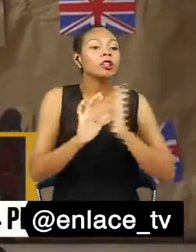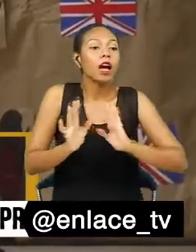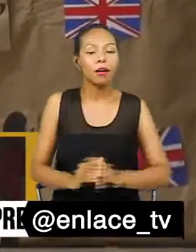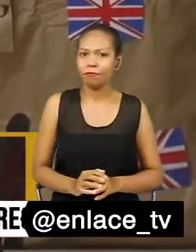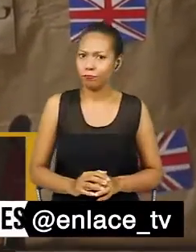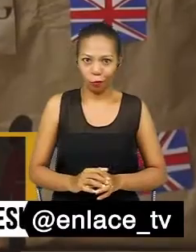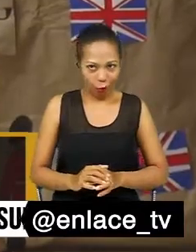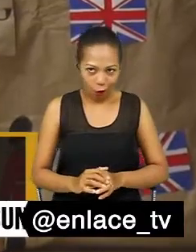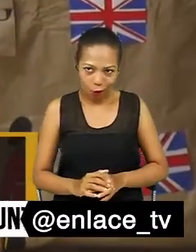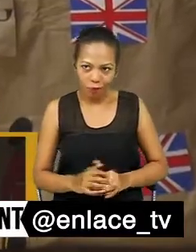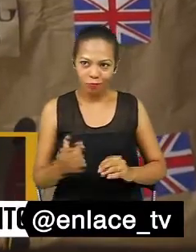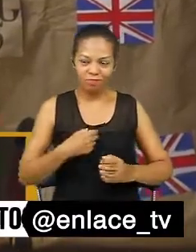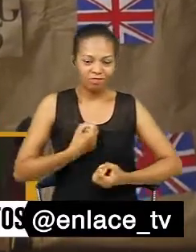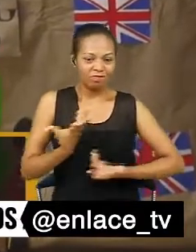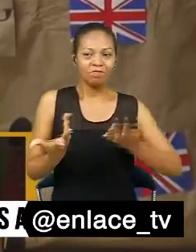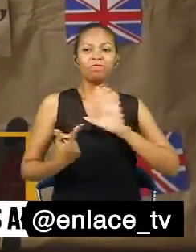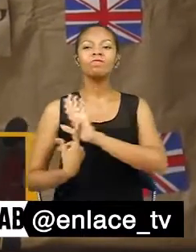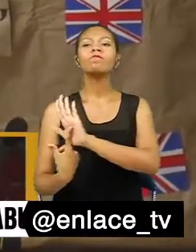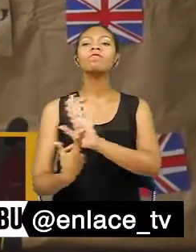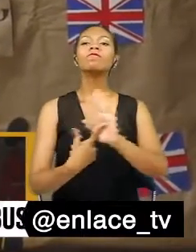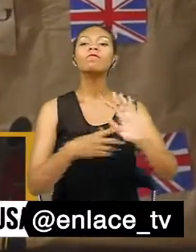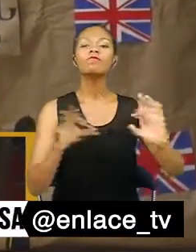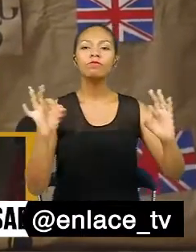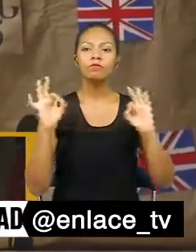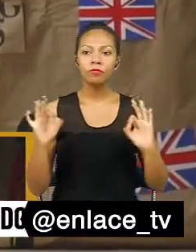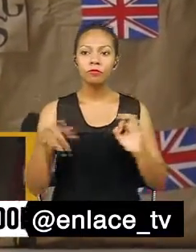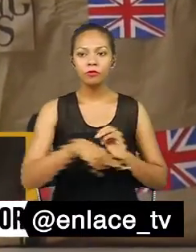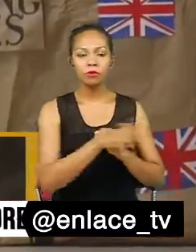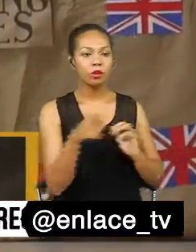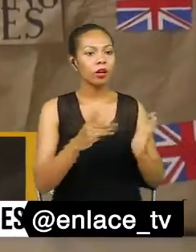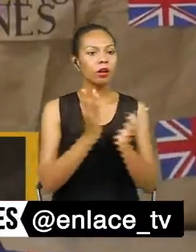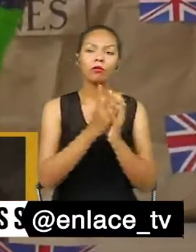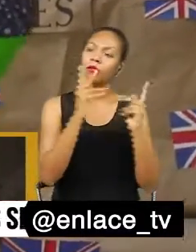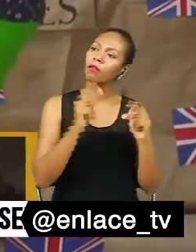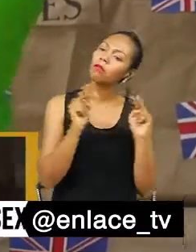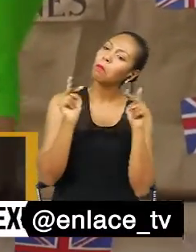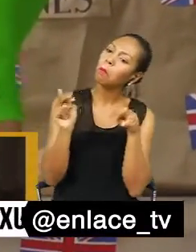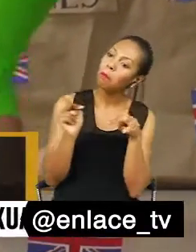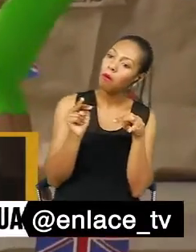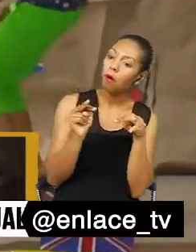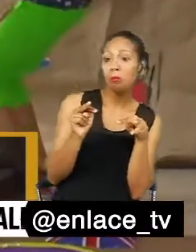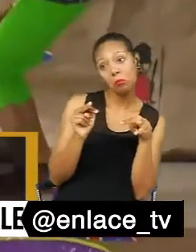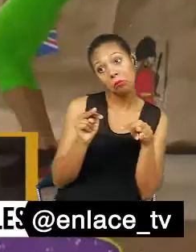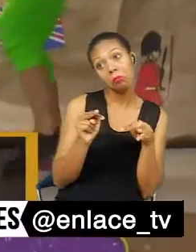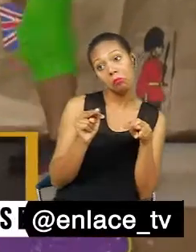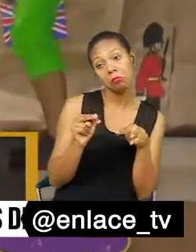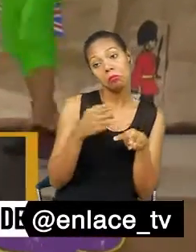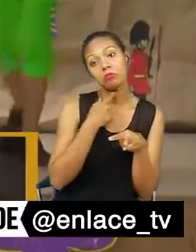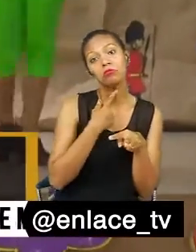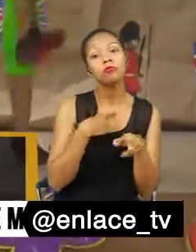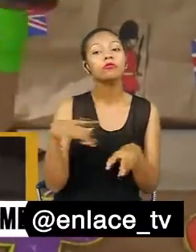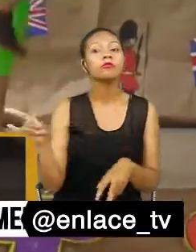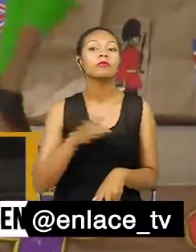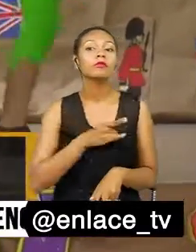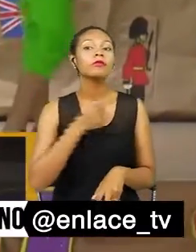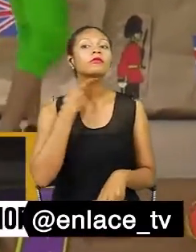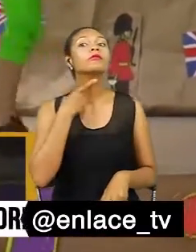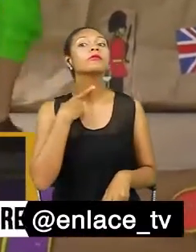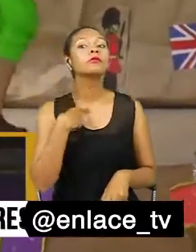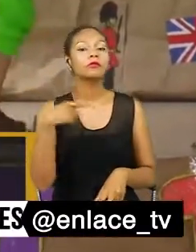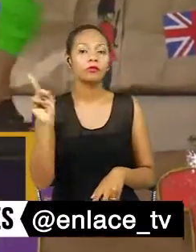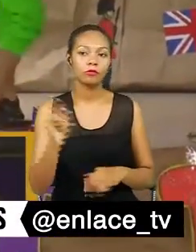poner todo lo mejor de sí para que los estudiantes de los diferentes cursos también se gocen este English Talent Festival